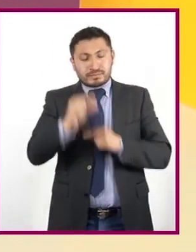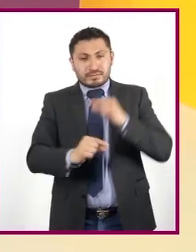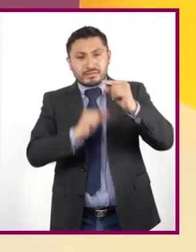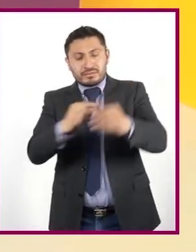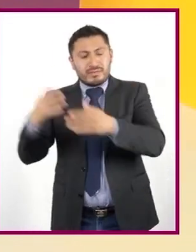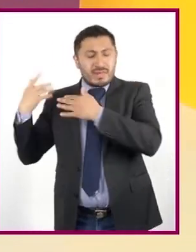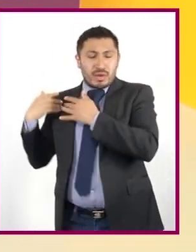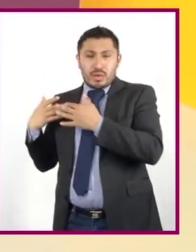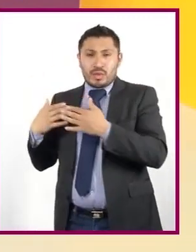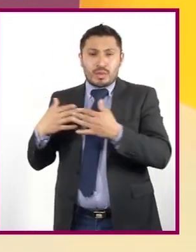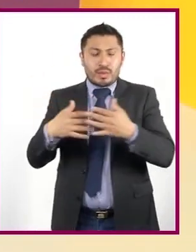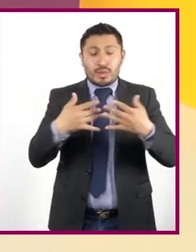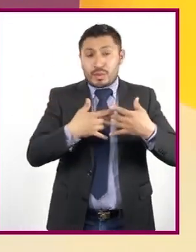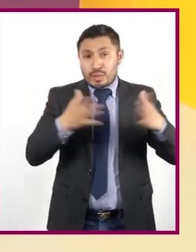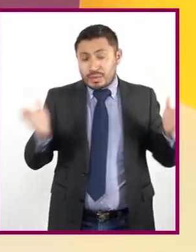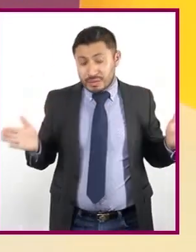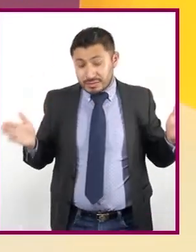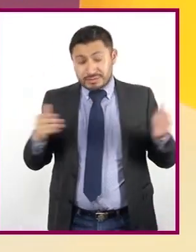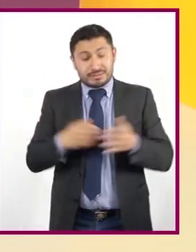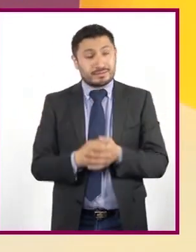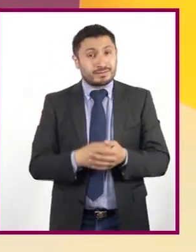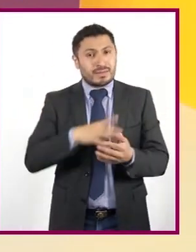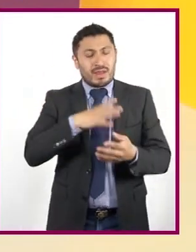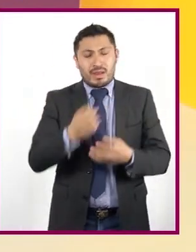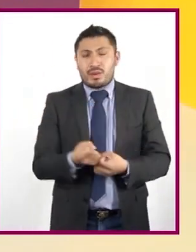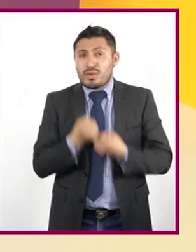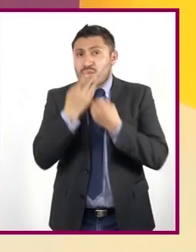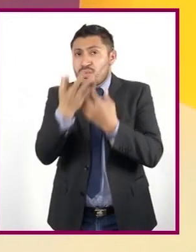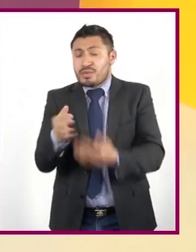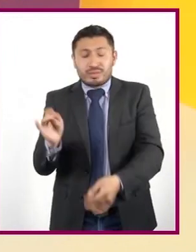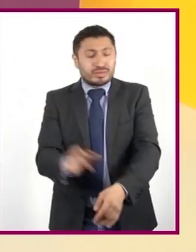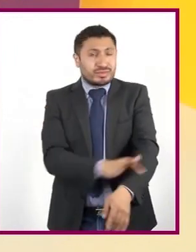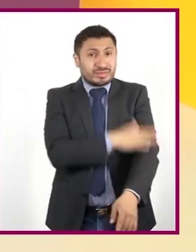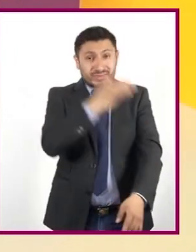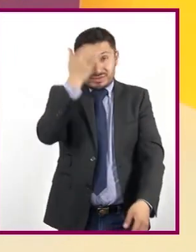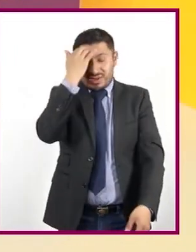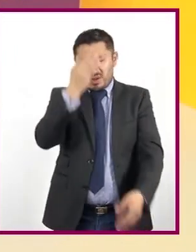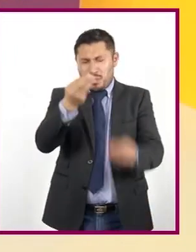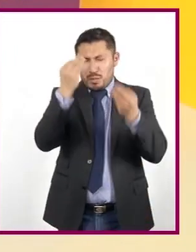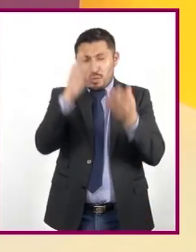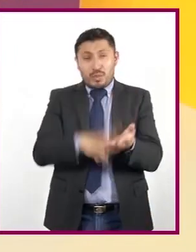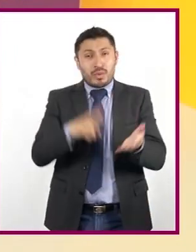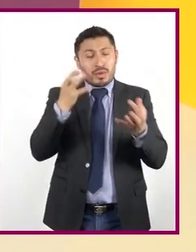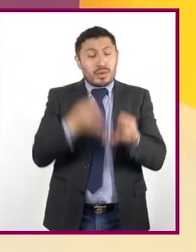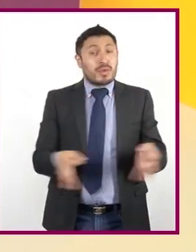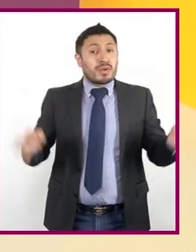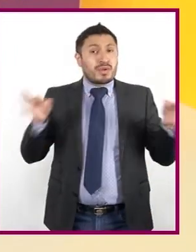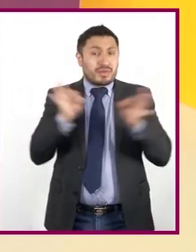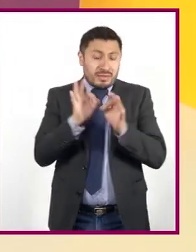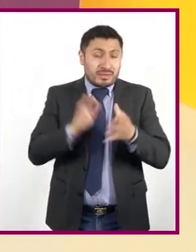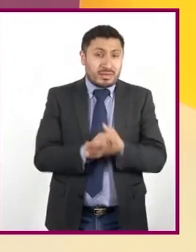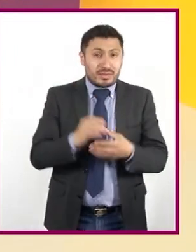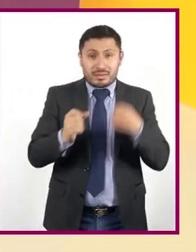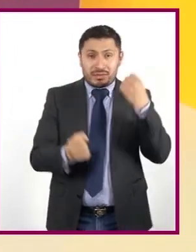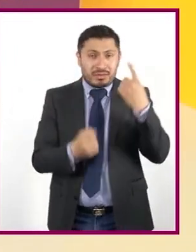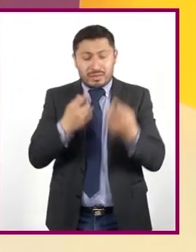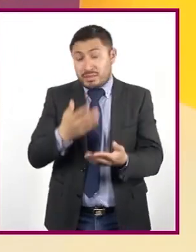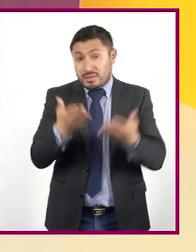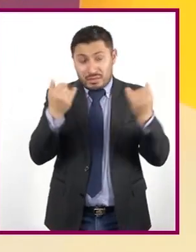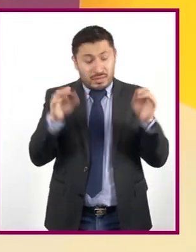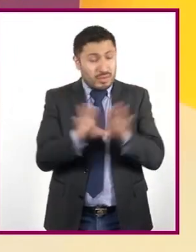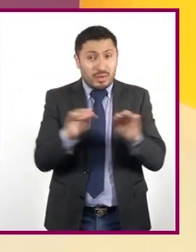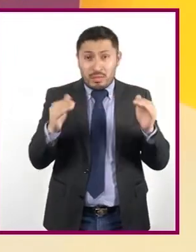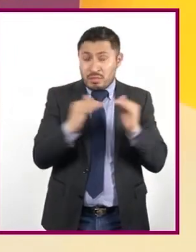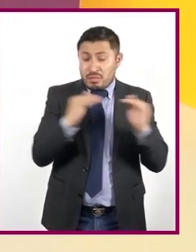largo de la historia y expresan emociones y conocimientos muy valiosos. Algunos de ellos no tienen